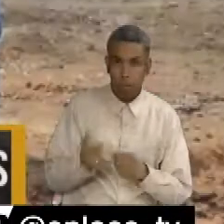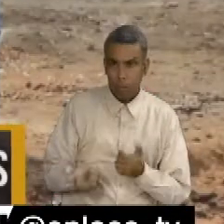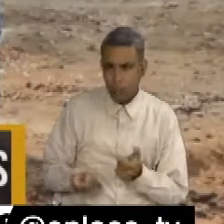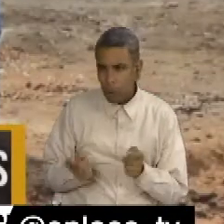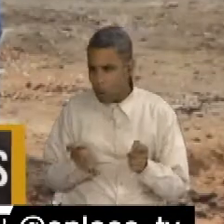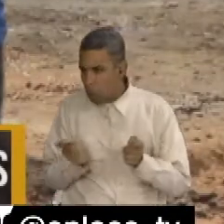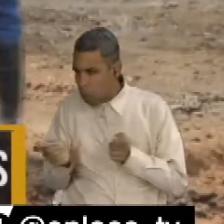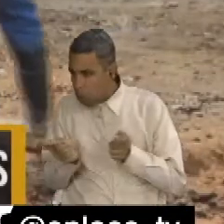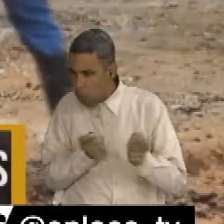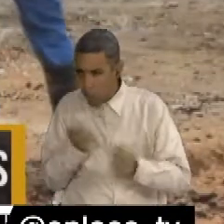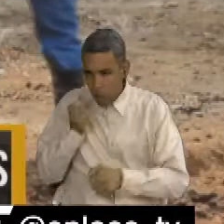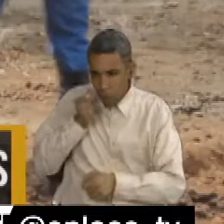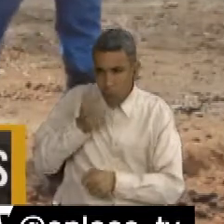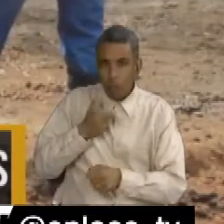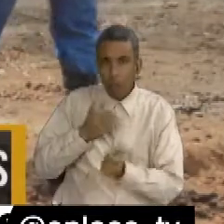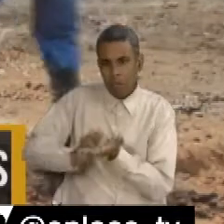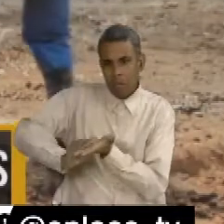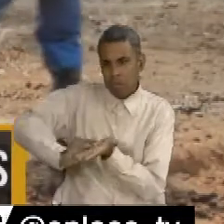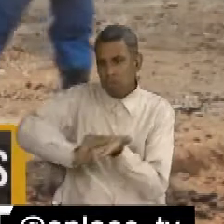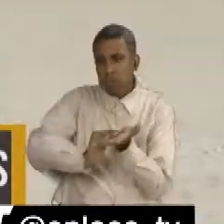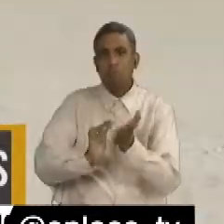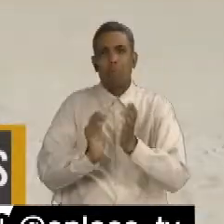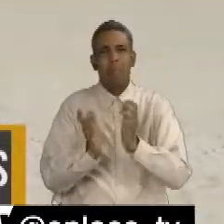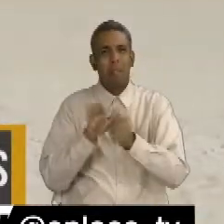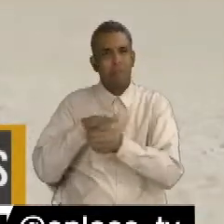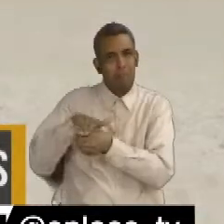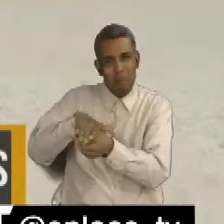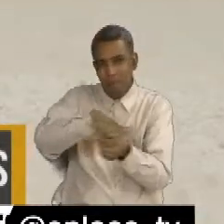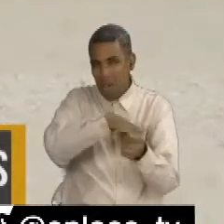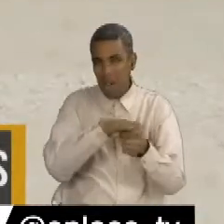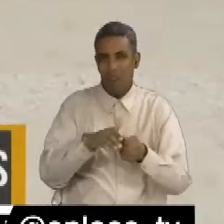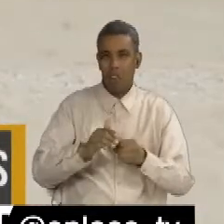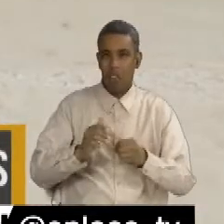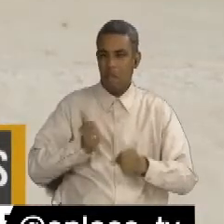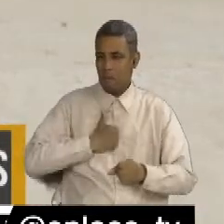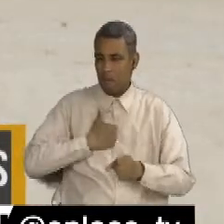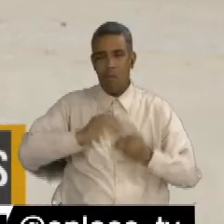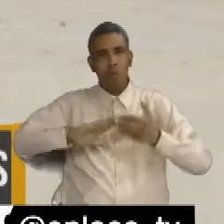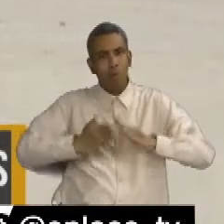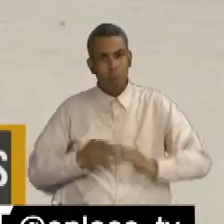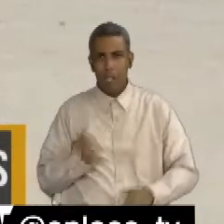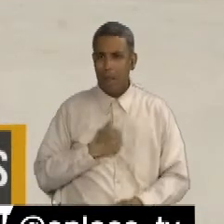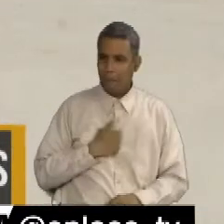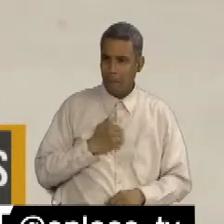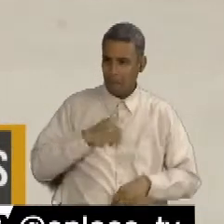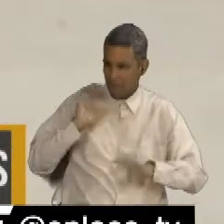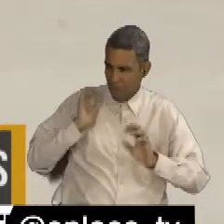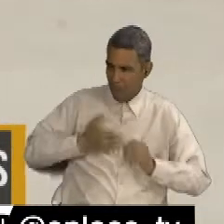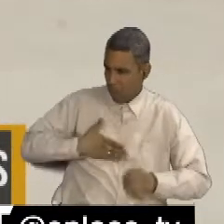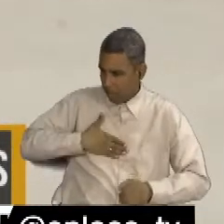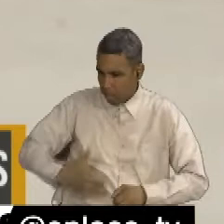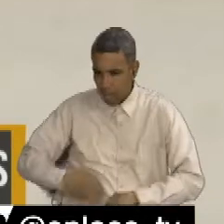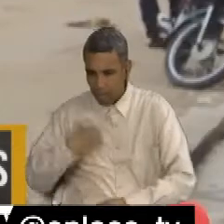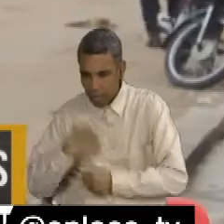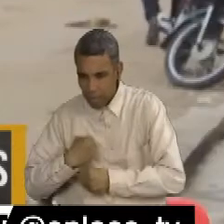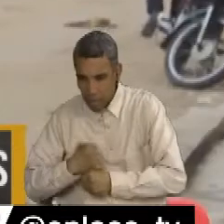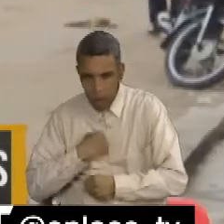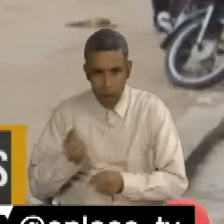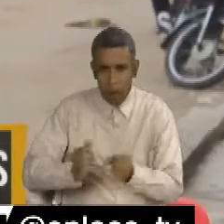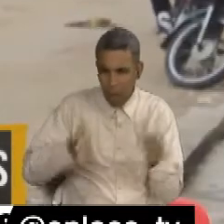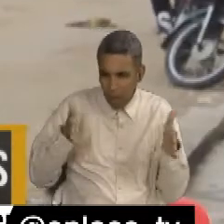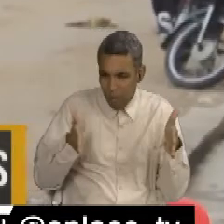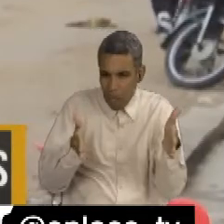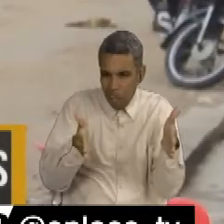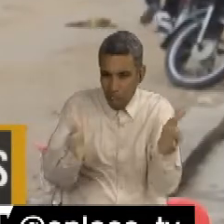de autopavimentación que se realiza en ese sector de la Comuna 3 de Barranca Bermeja. Fernando Andrade, jefe de la Oficina de